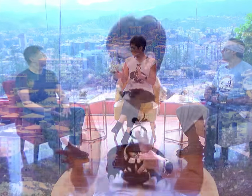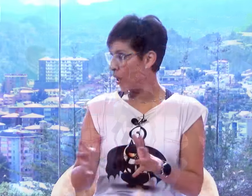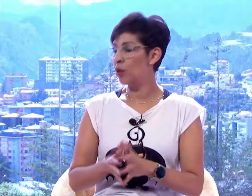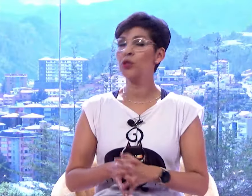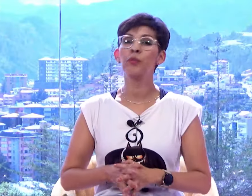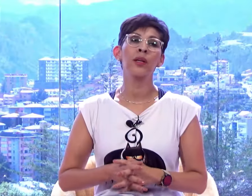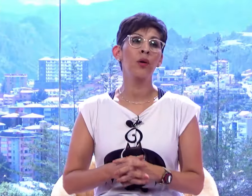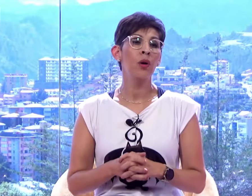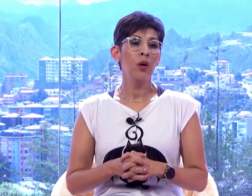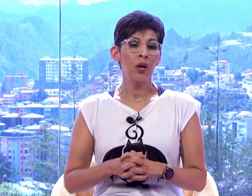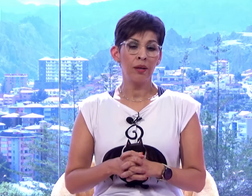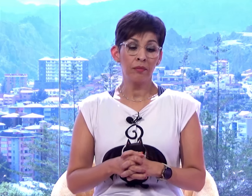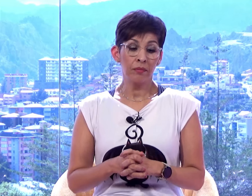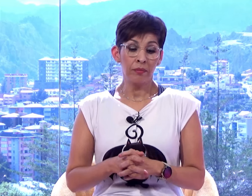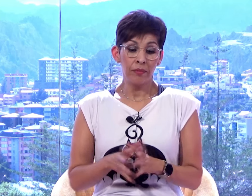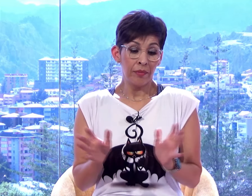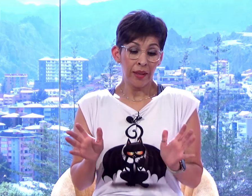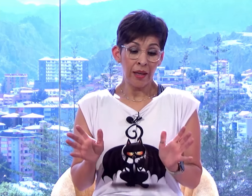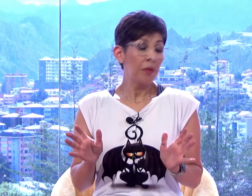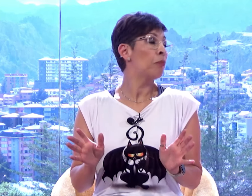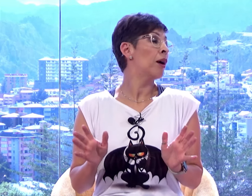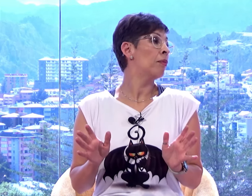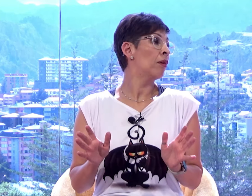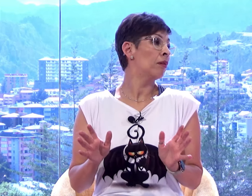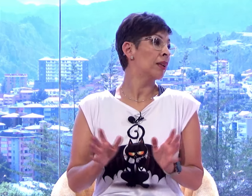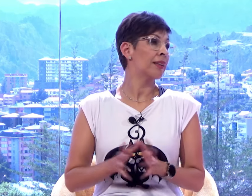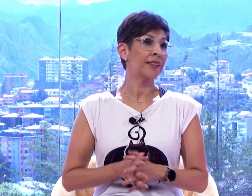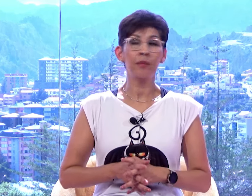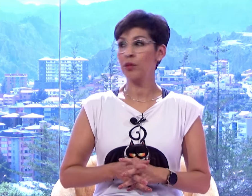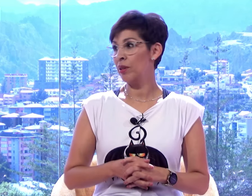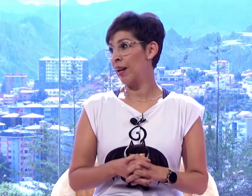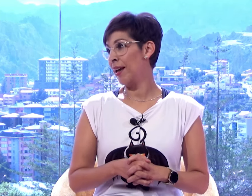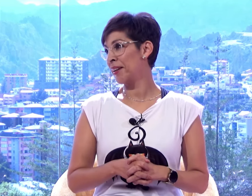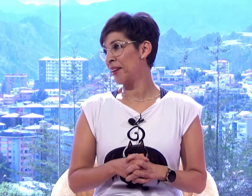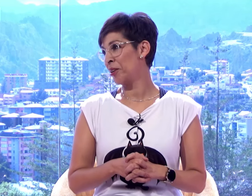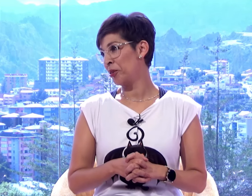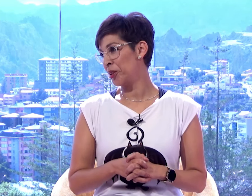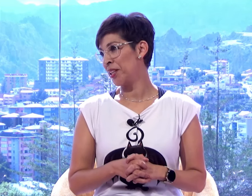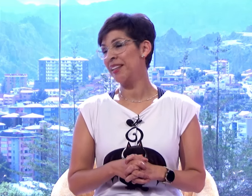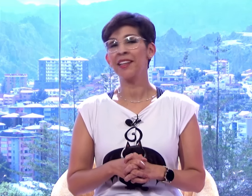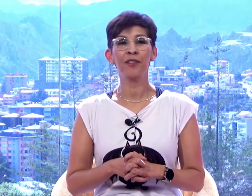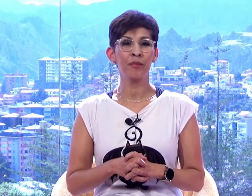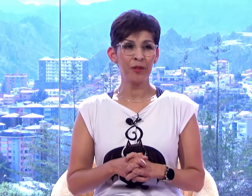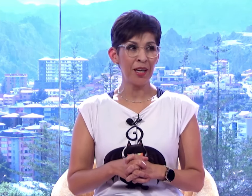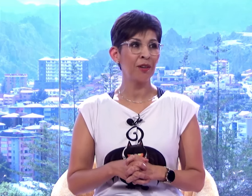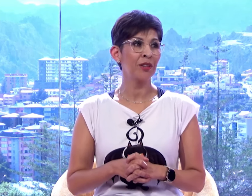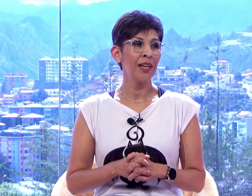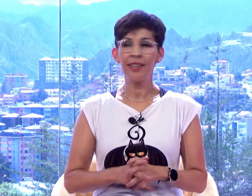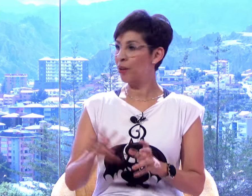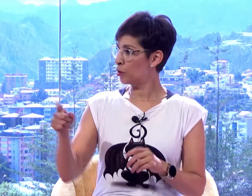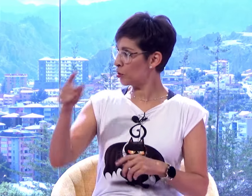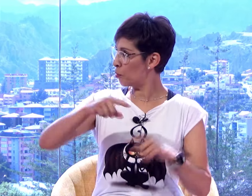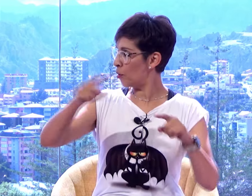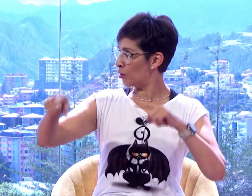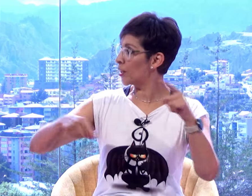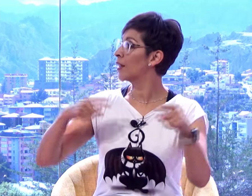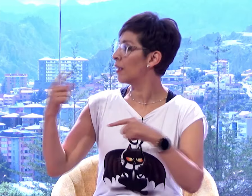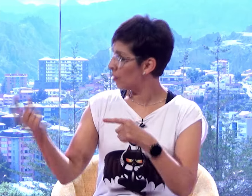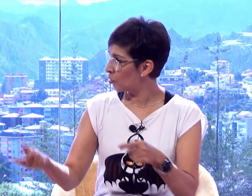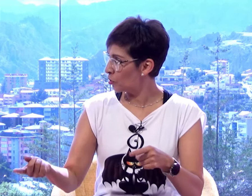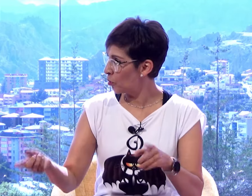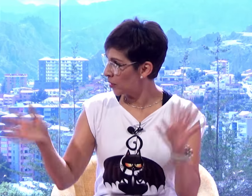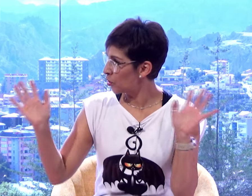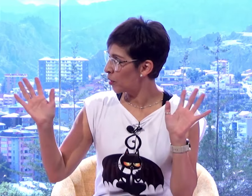los Museos, pero en mi pueblo le decimos la larga noche de los museos, y en otros pueblos